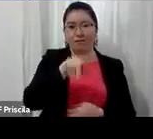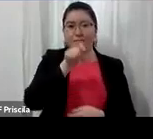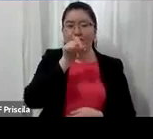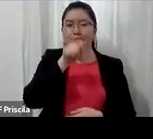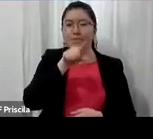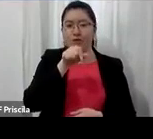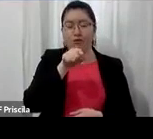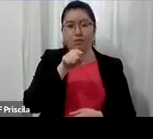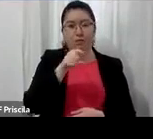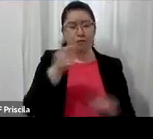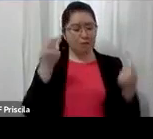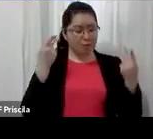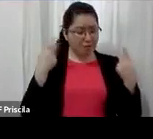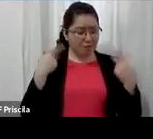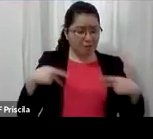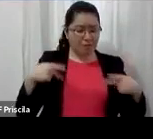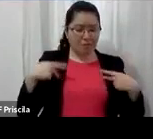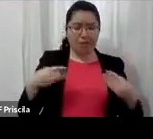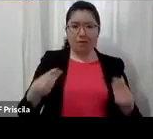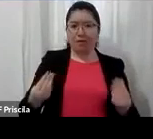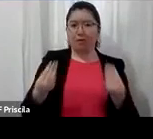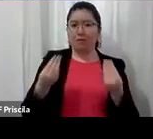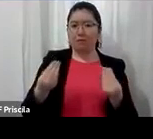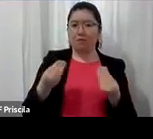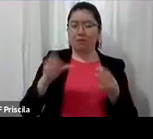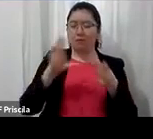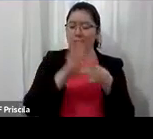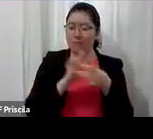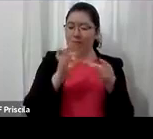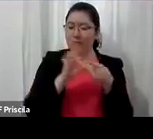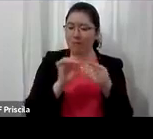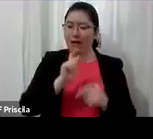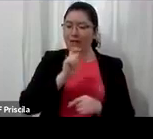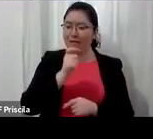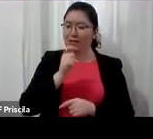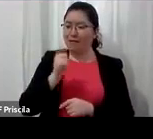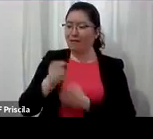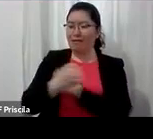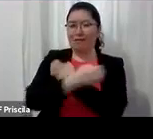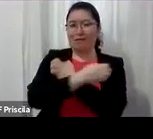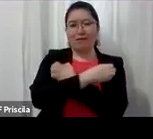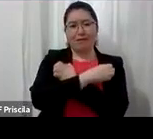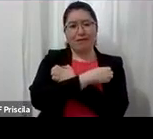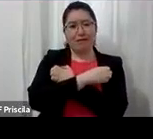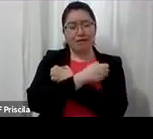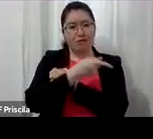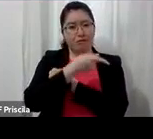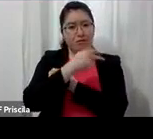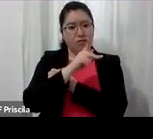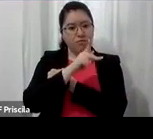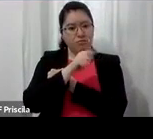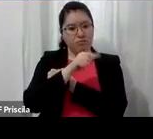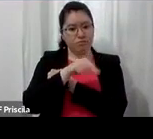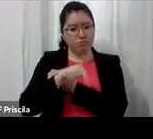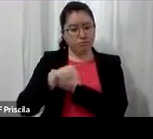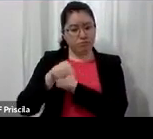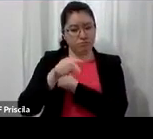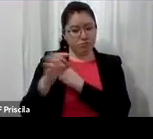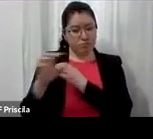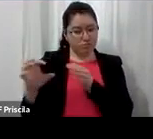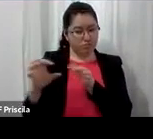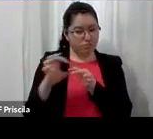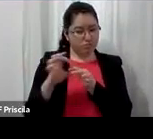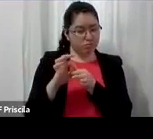hablan de educación digo, popular y de repente nos damos cuenta que no tenemos nada en común, ¿no? O que no tenemos, y creo